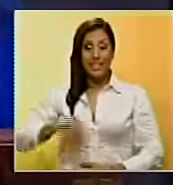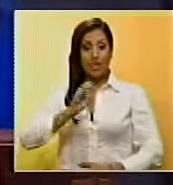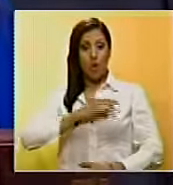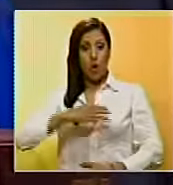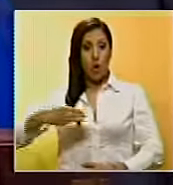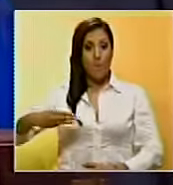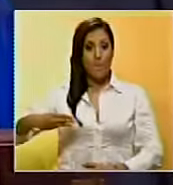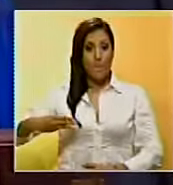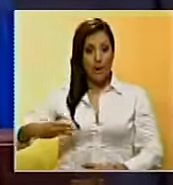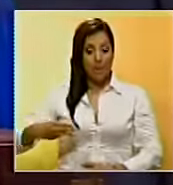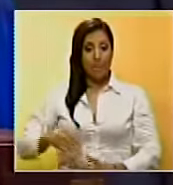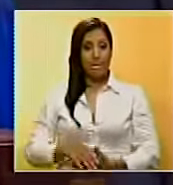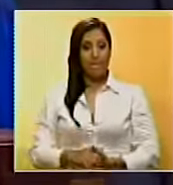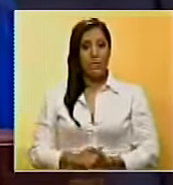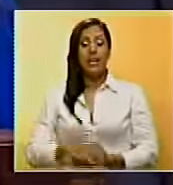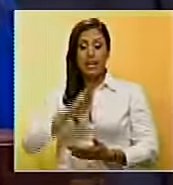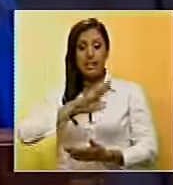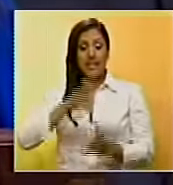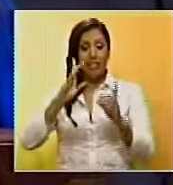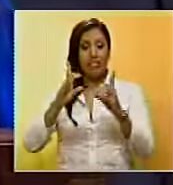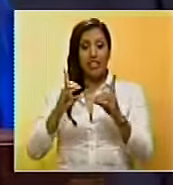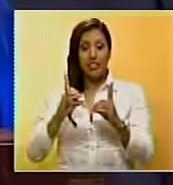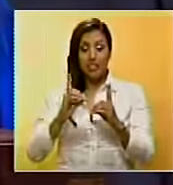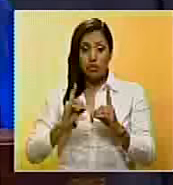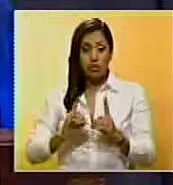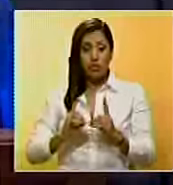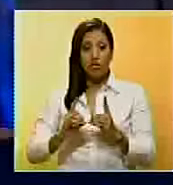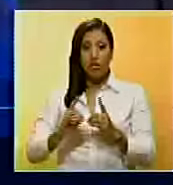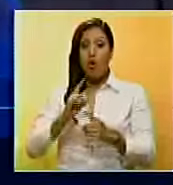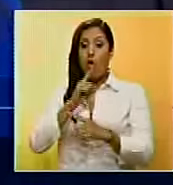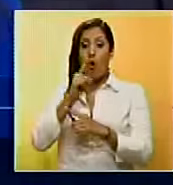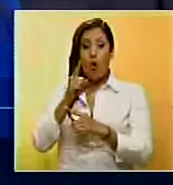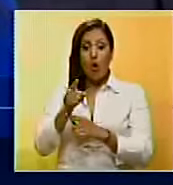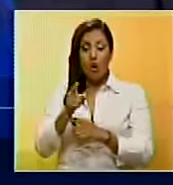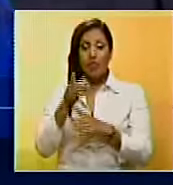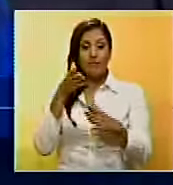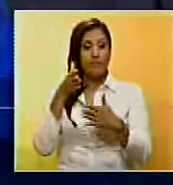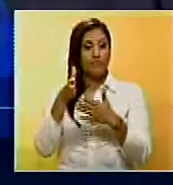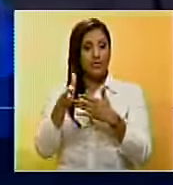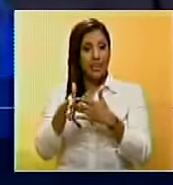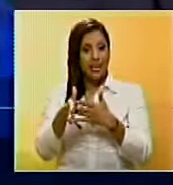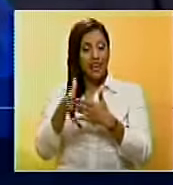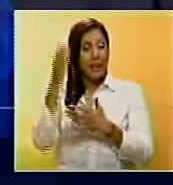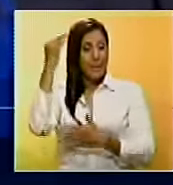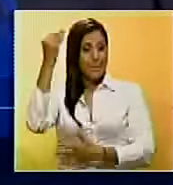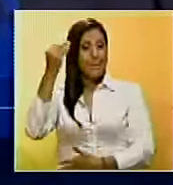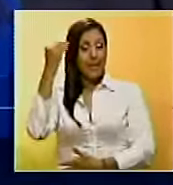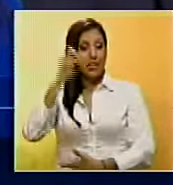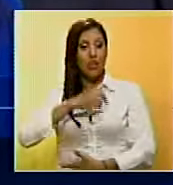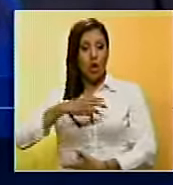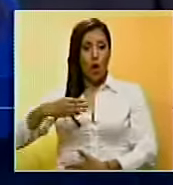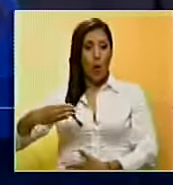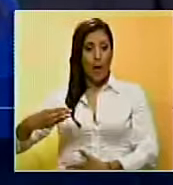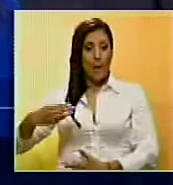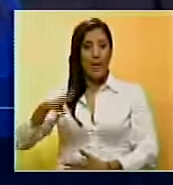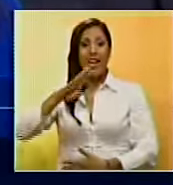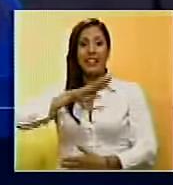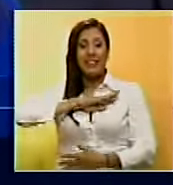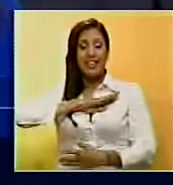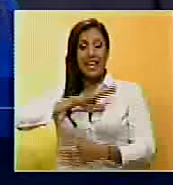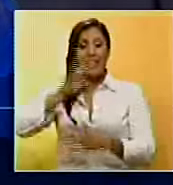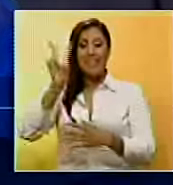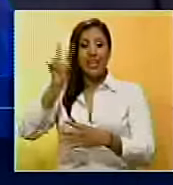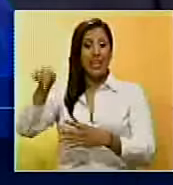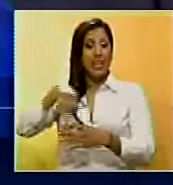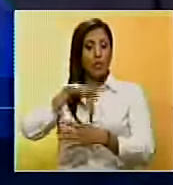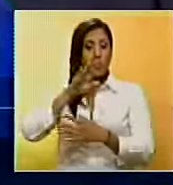Obama tomó la decisión de renovar la orden ejecutiva que considera a Venezuela una